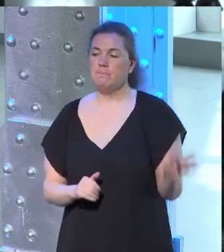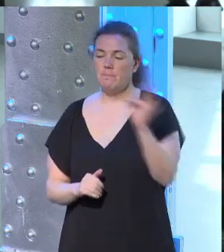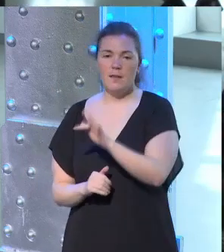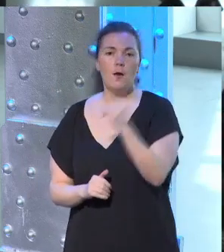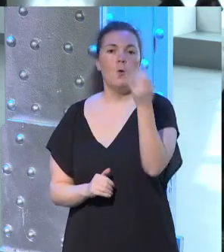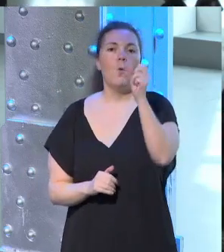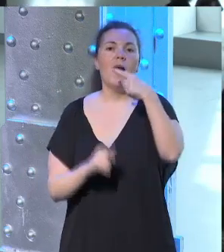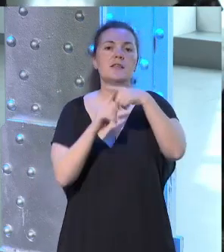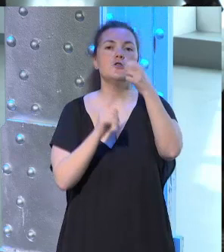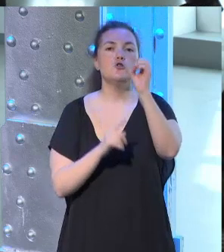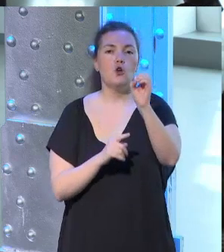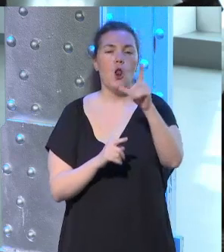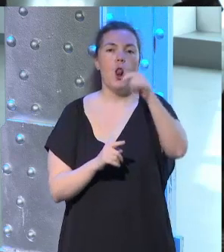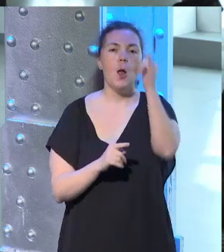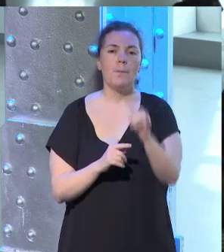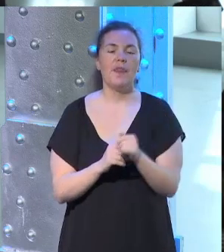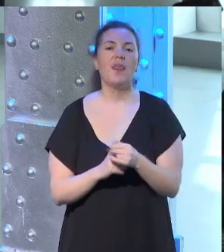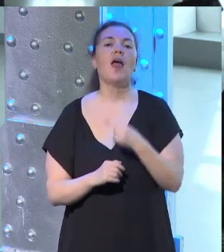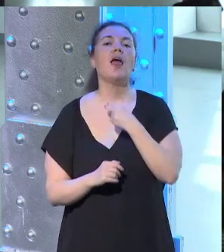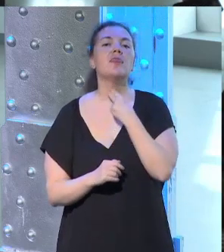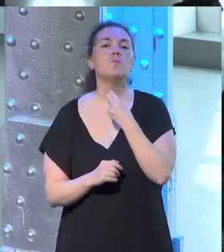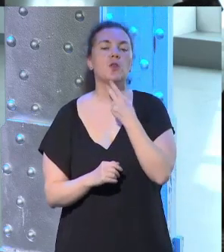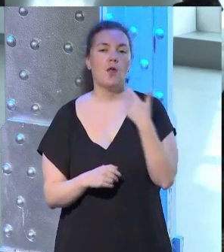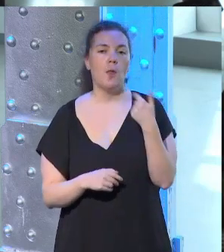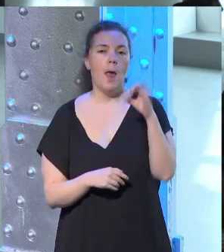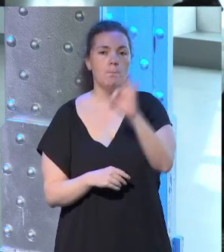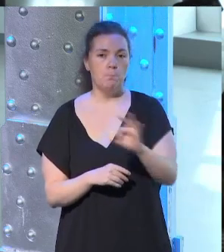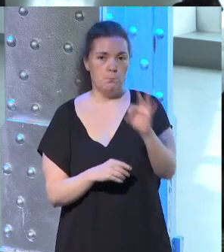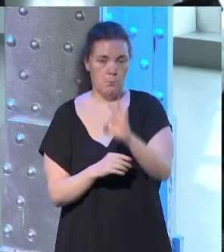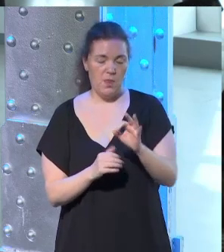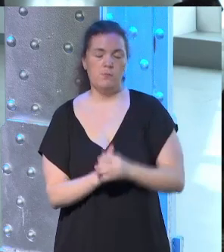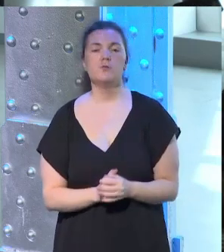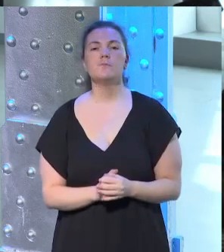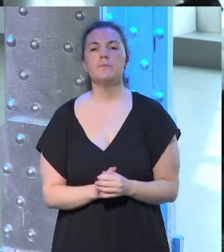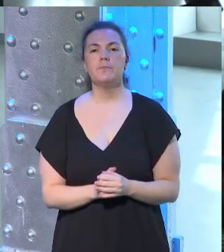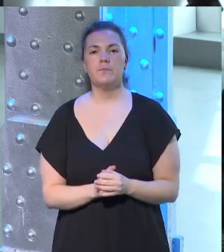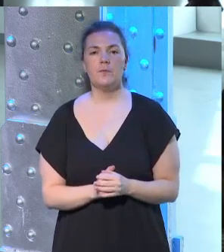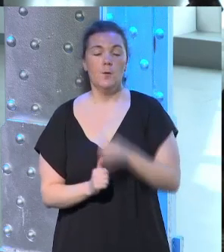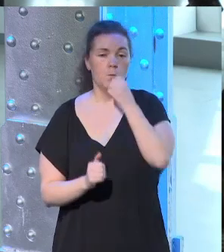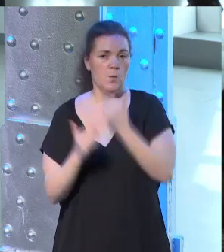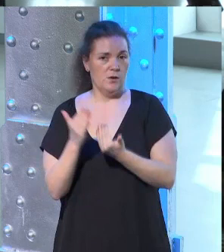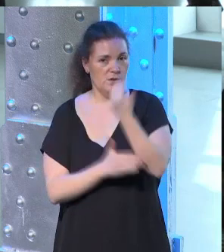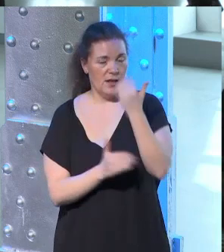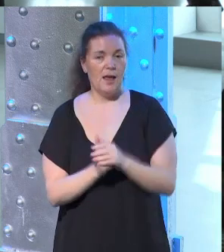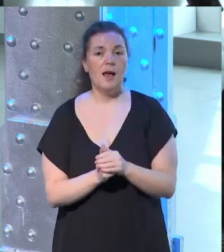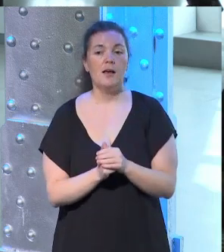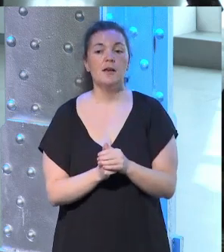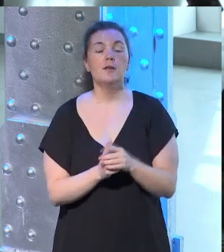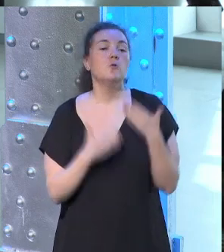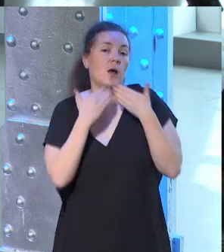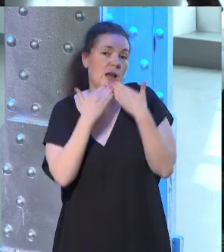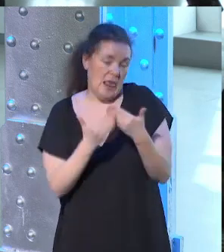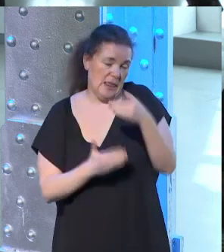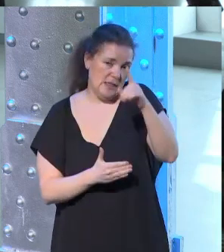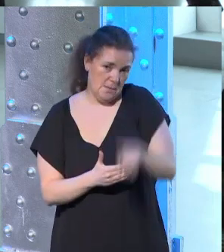Juancho López de Uralde, por favor, es el diputado de Podemos, coportavoz federal de ECUO. Bueno, buenos días, y sumarme al agradecimiento a